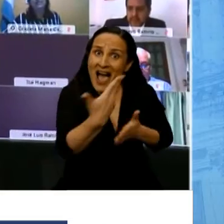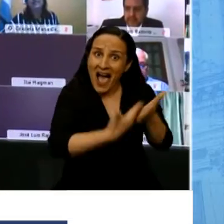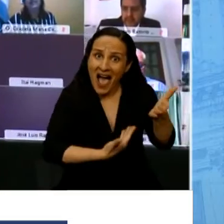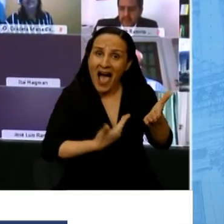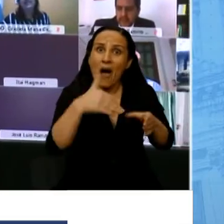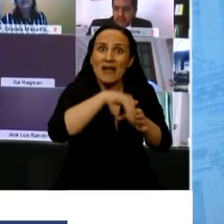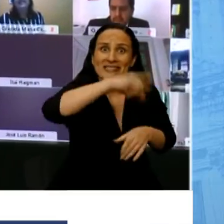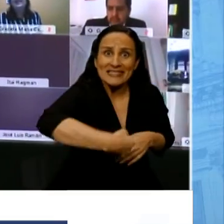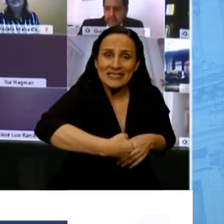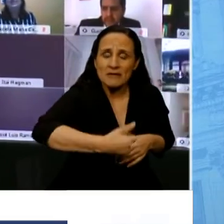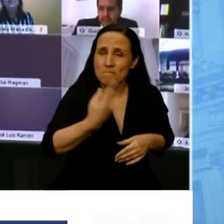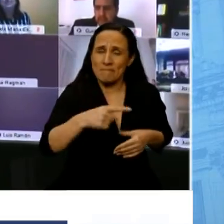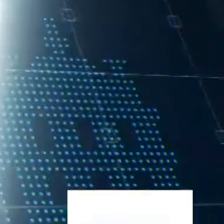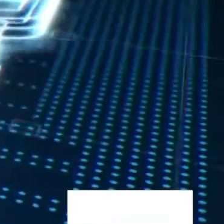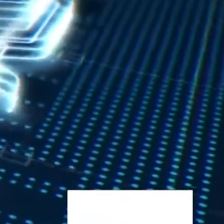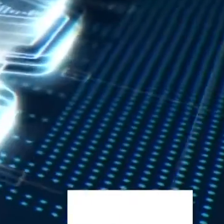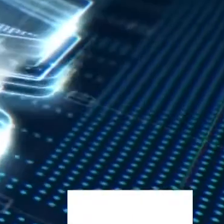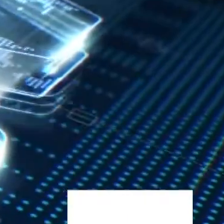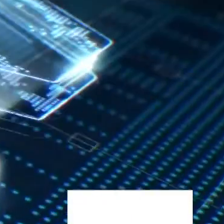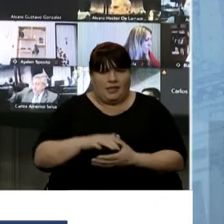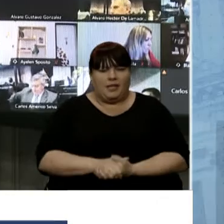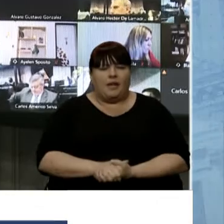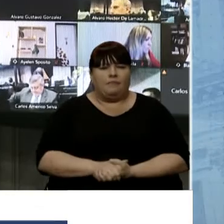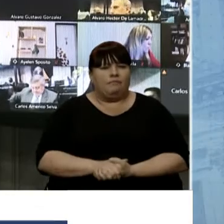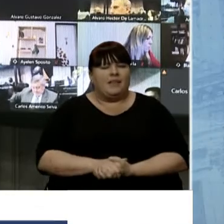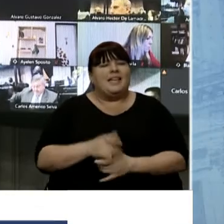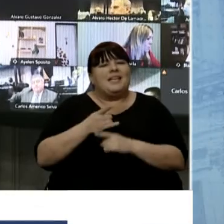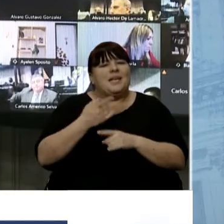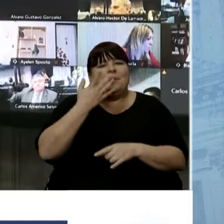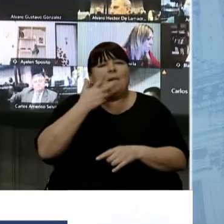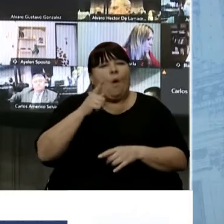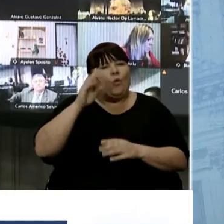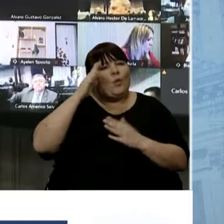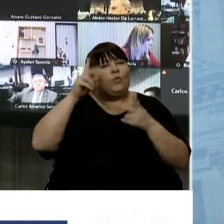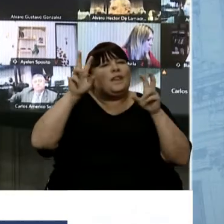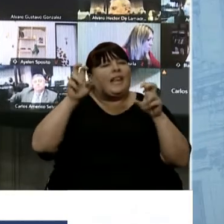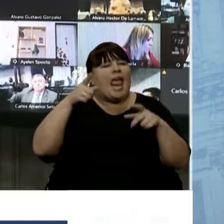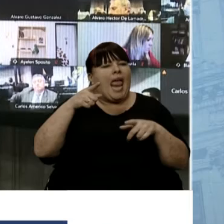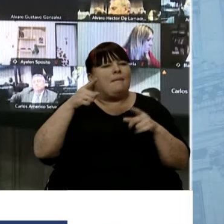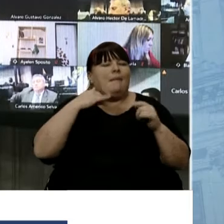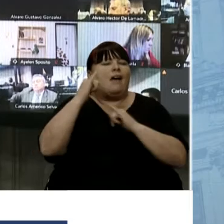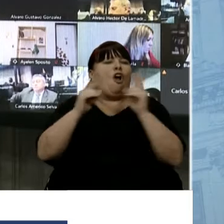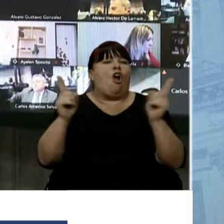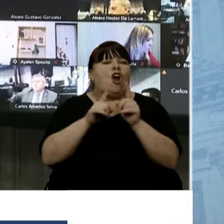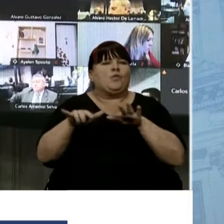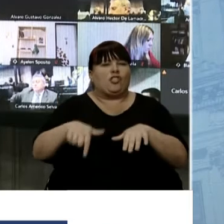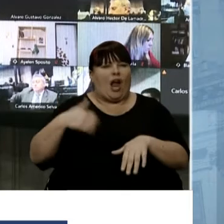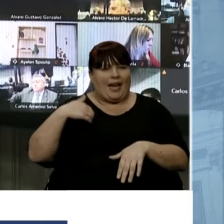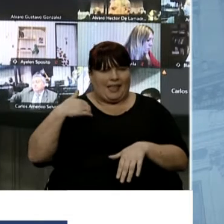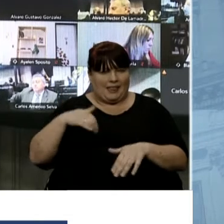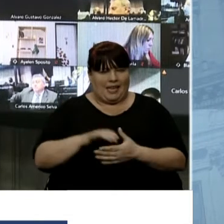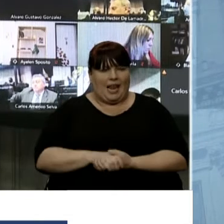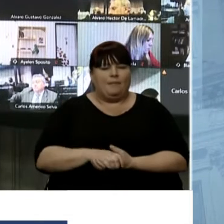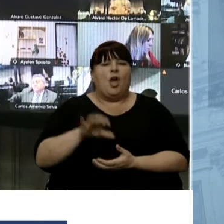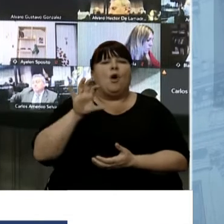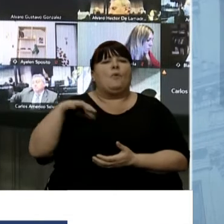pero vemos que es un presupuesto incompleto. Siempre me gusta recordar un tema porque creo que sintetiza la situación de la Argentina.